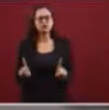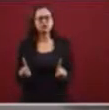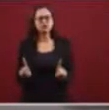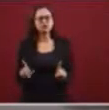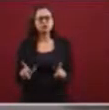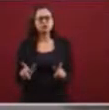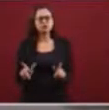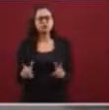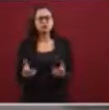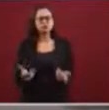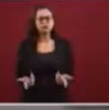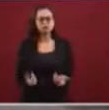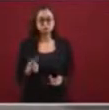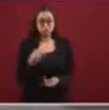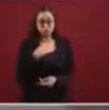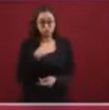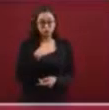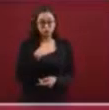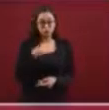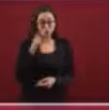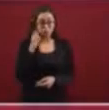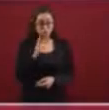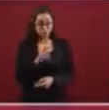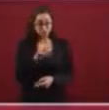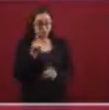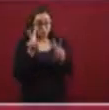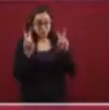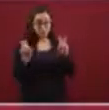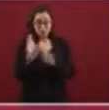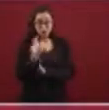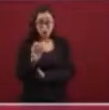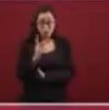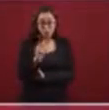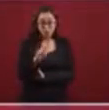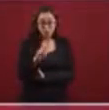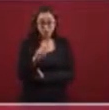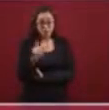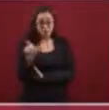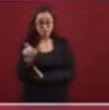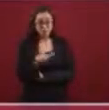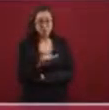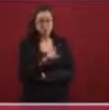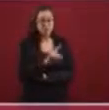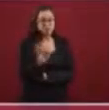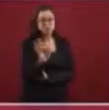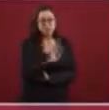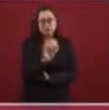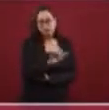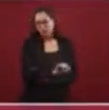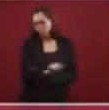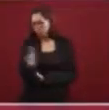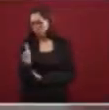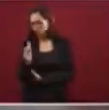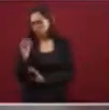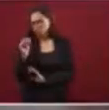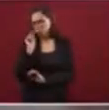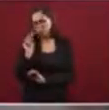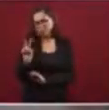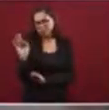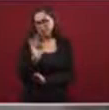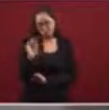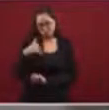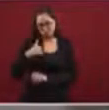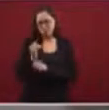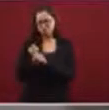Yo lo que vi ayer fue lo de la Coparmex, que, o a lo mejor no vi lo otro, pues ya voy a buscar la